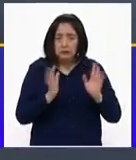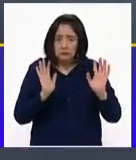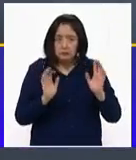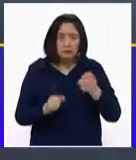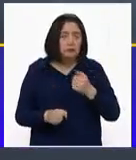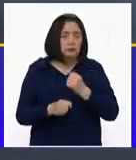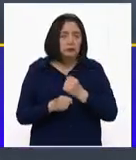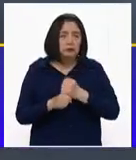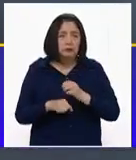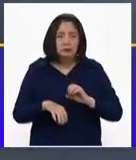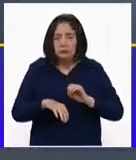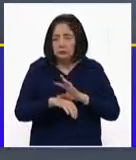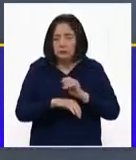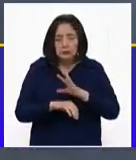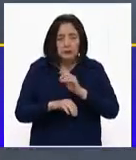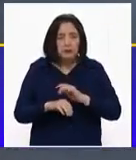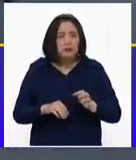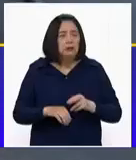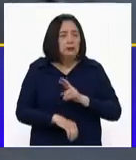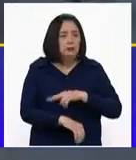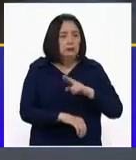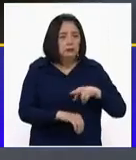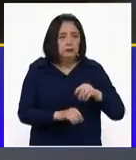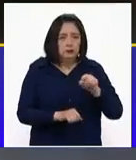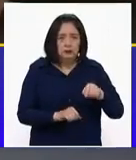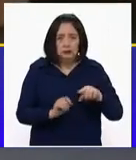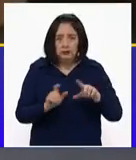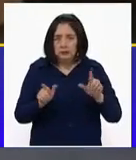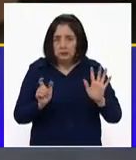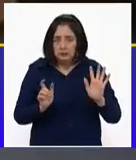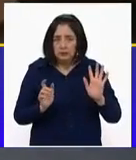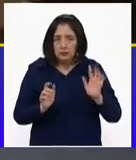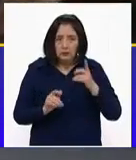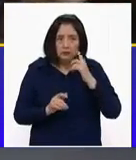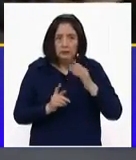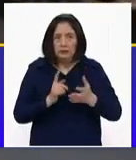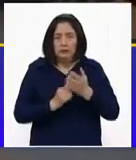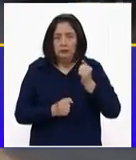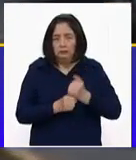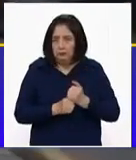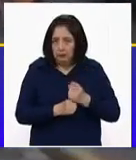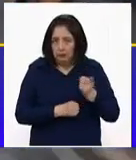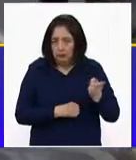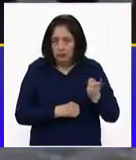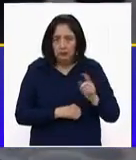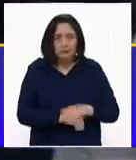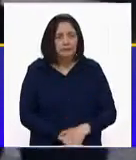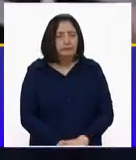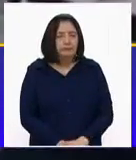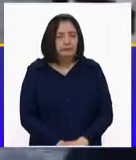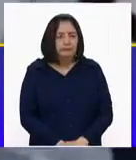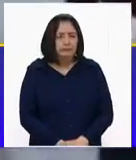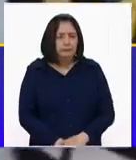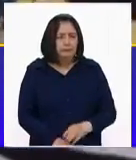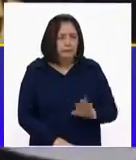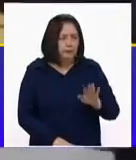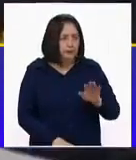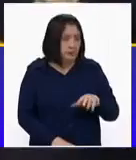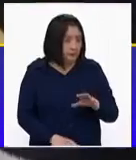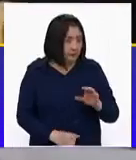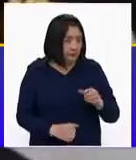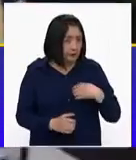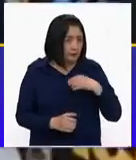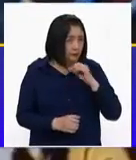desempeñó como consejero regional, lugar donde se habría convertido en el hombre de confianza de Cáceres. Cachete, ¿algo a